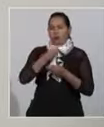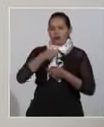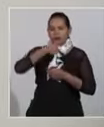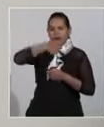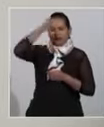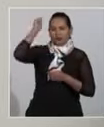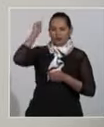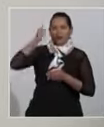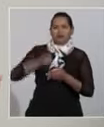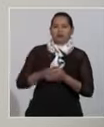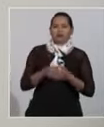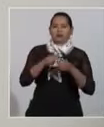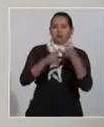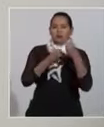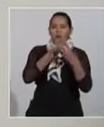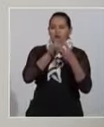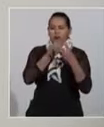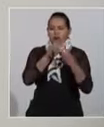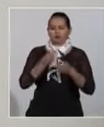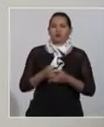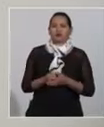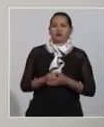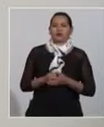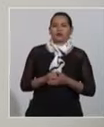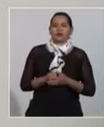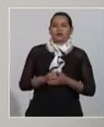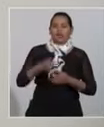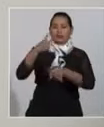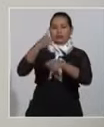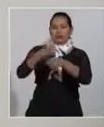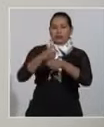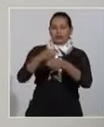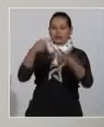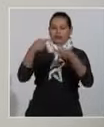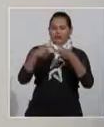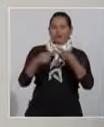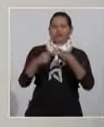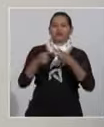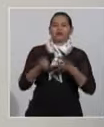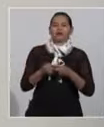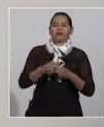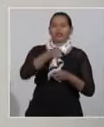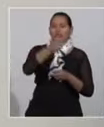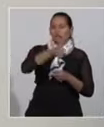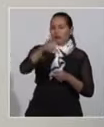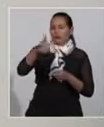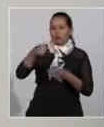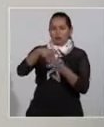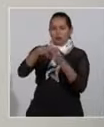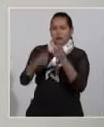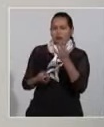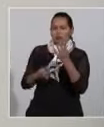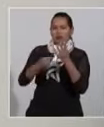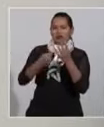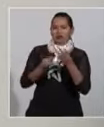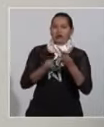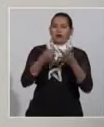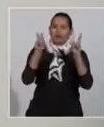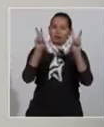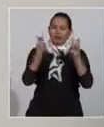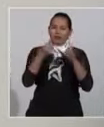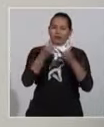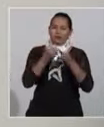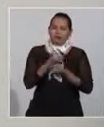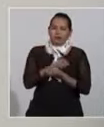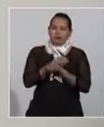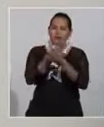2 minutos. En la segunda etapa, cada una de las candidaturas participantes expondrá los siguientes temas: